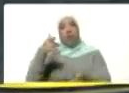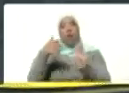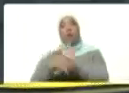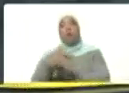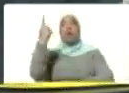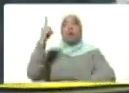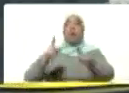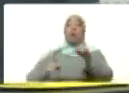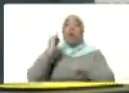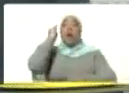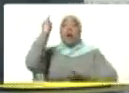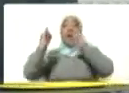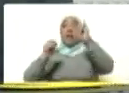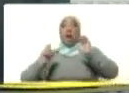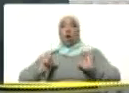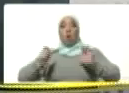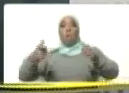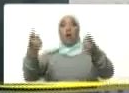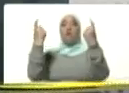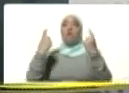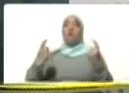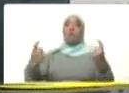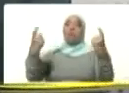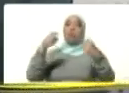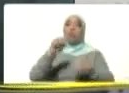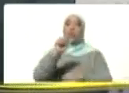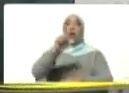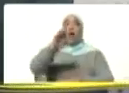Las ideas que eran la base de la formación del ALBA TCP